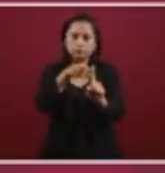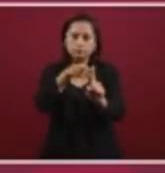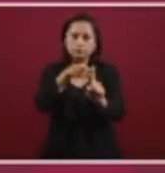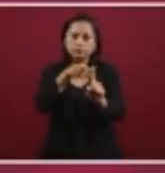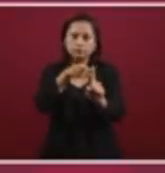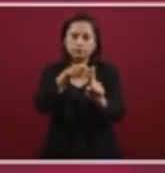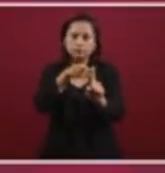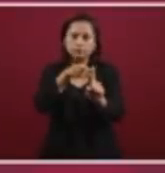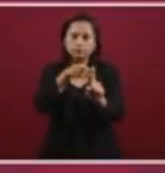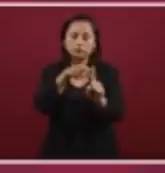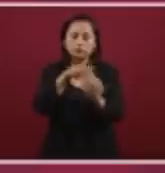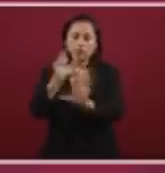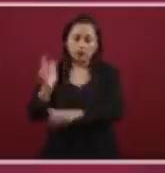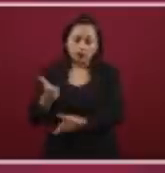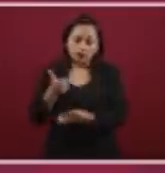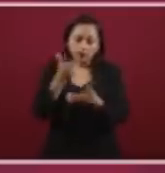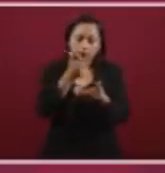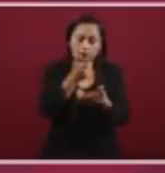organizaciones